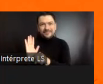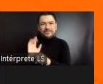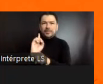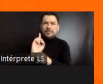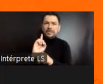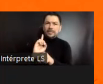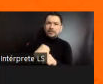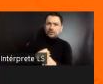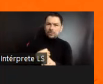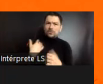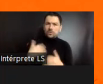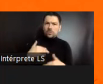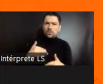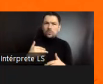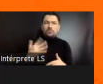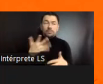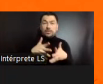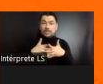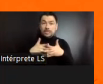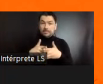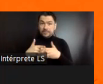Unidos, donde ha habido